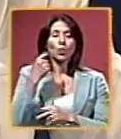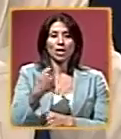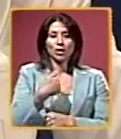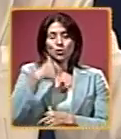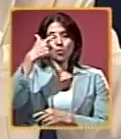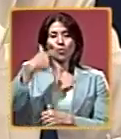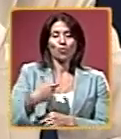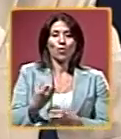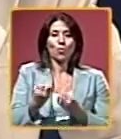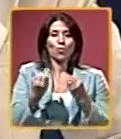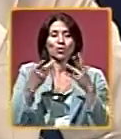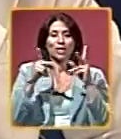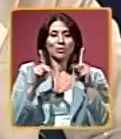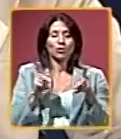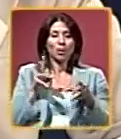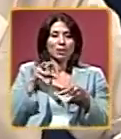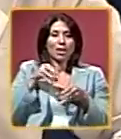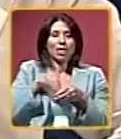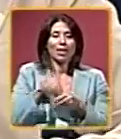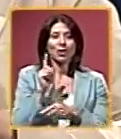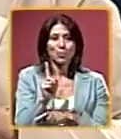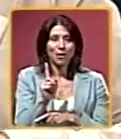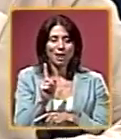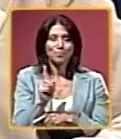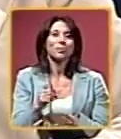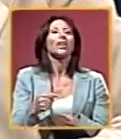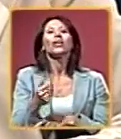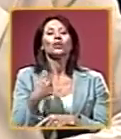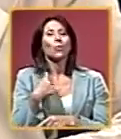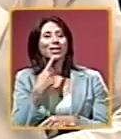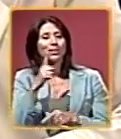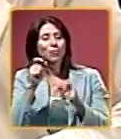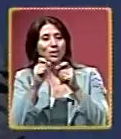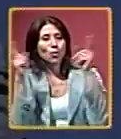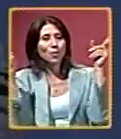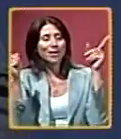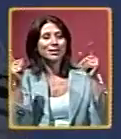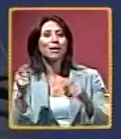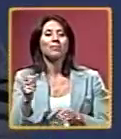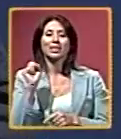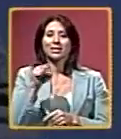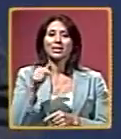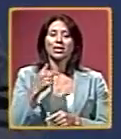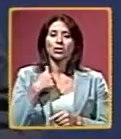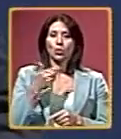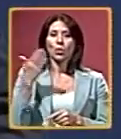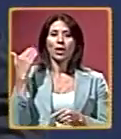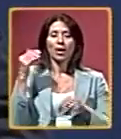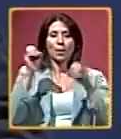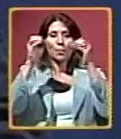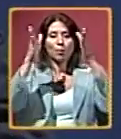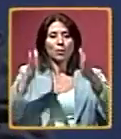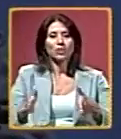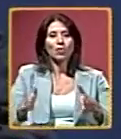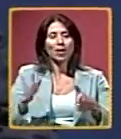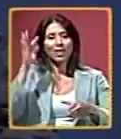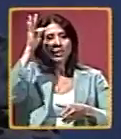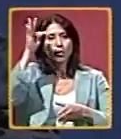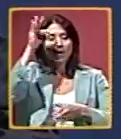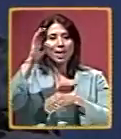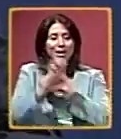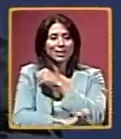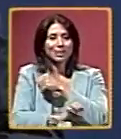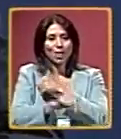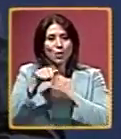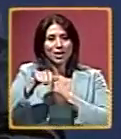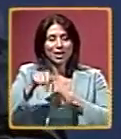¿verdad? O digamos que tengo muchos sombreros. Voy a darte una sorpresa. Sí, he sido profesora de teoría del Estado aquí en la Facultad de Derecho y